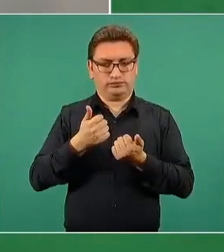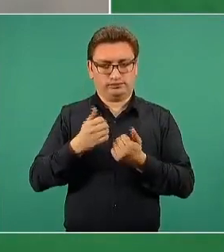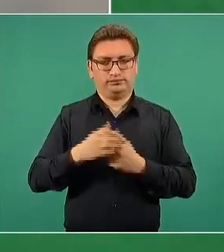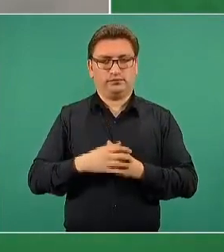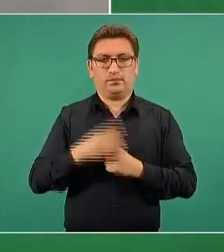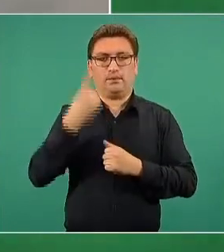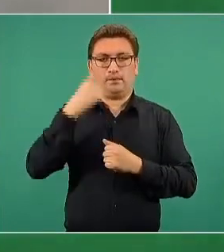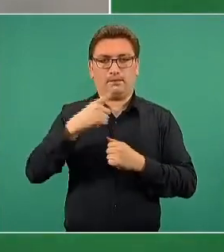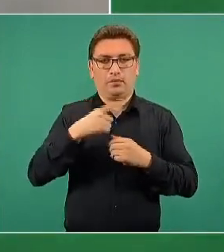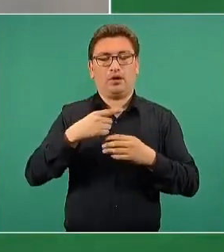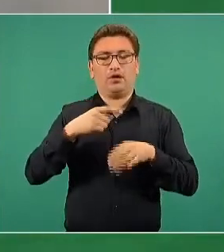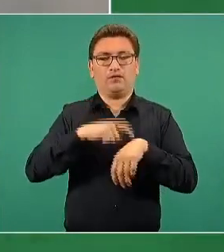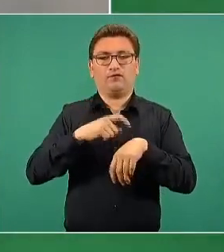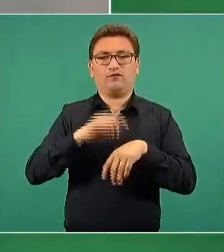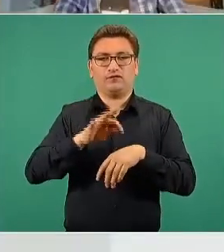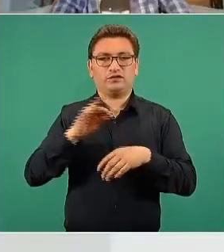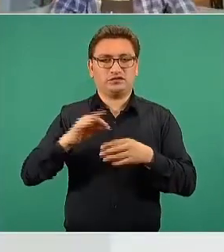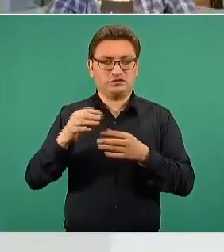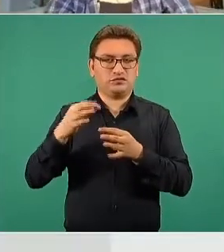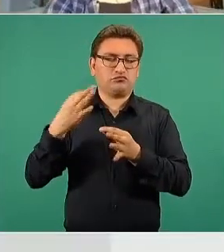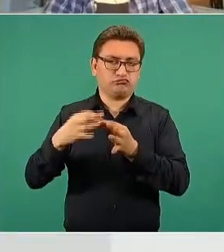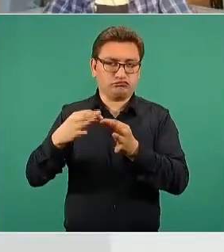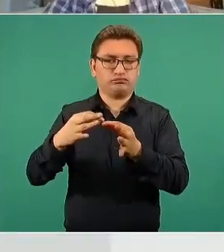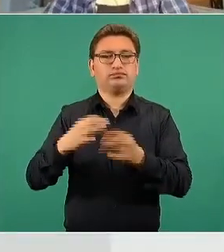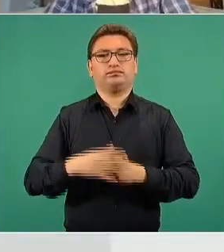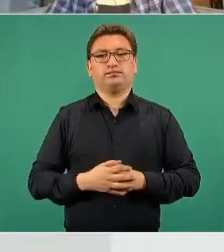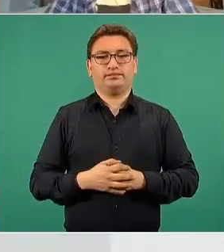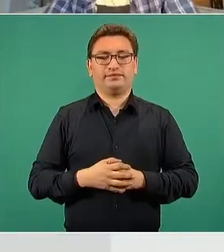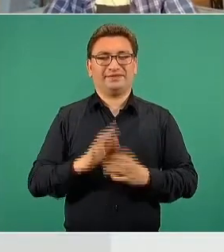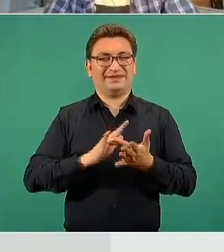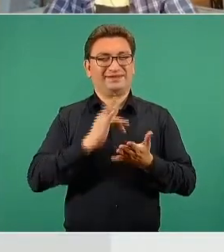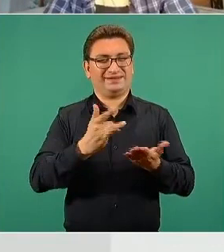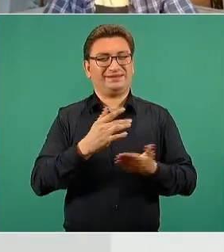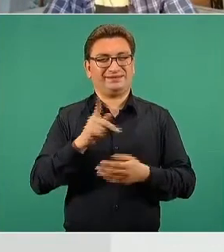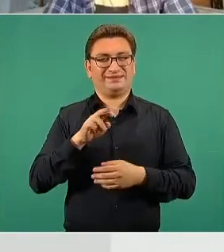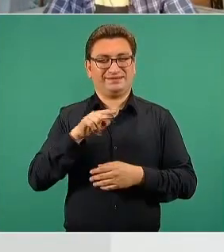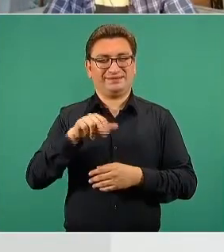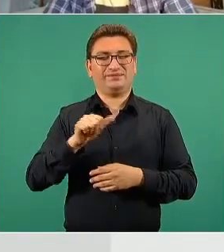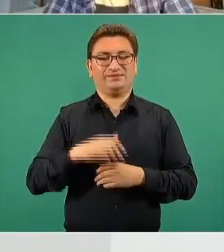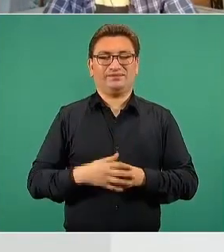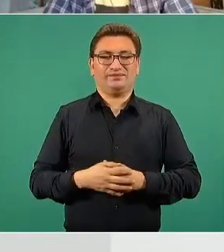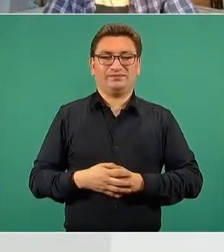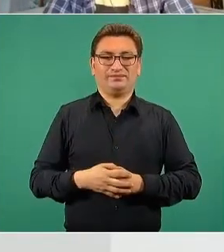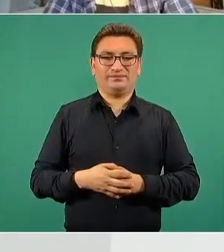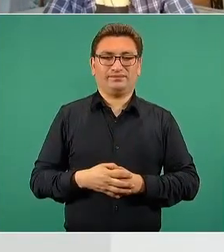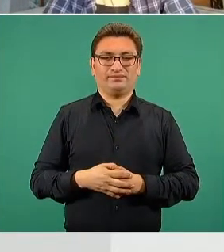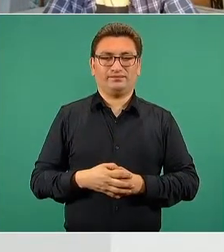este calendario de entregas. Muchas gracias. Gracias, Karina.